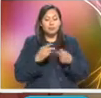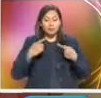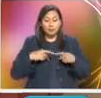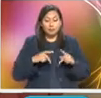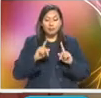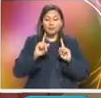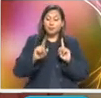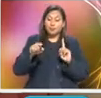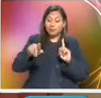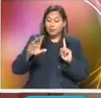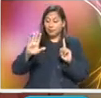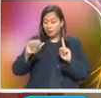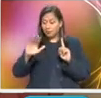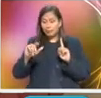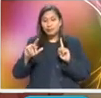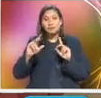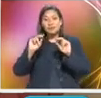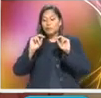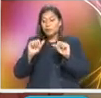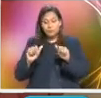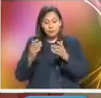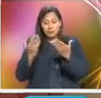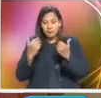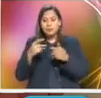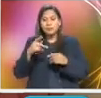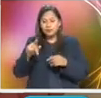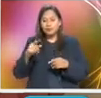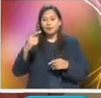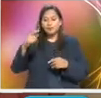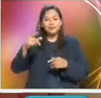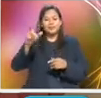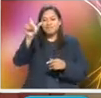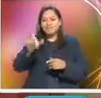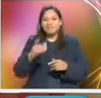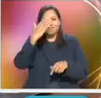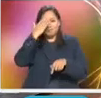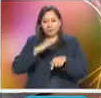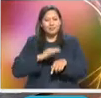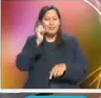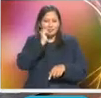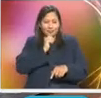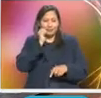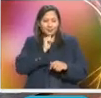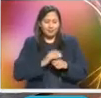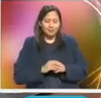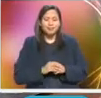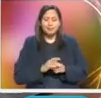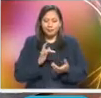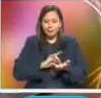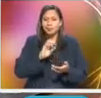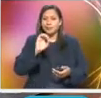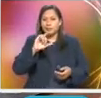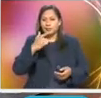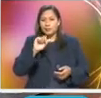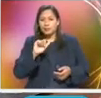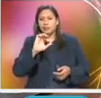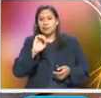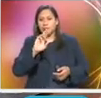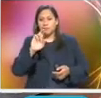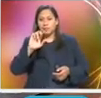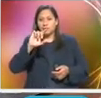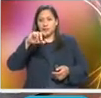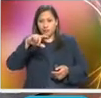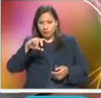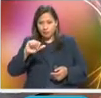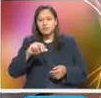que se va deja de estar, pero nunca deja de ser. Exactamente. ¿No? Muchísimas gracias, Olga de Orellana. Un tema